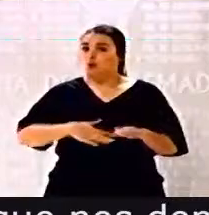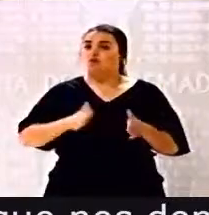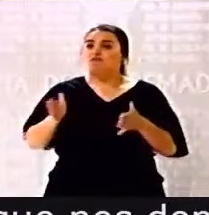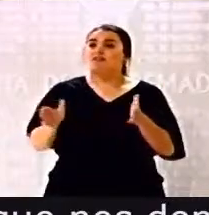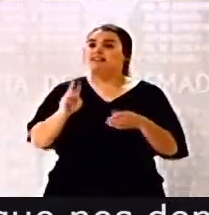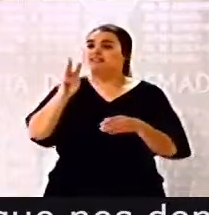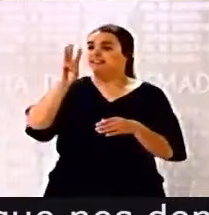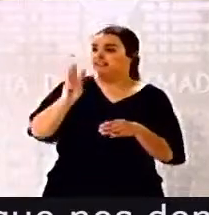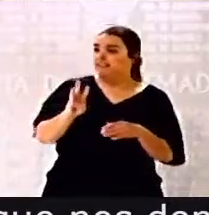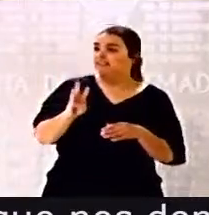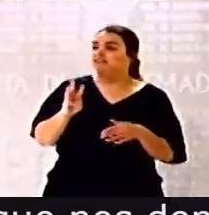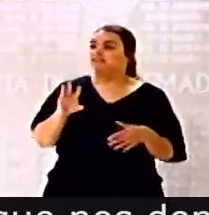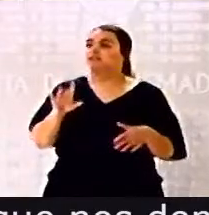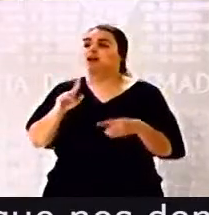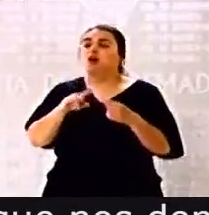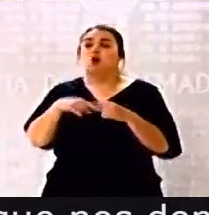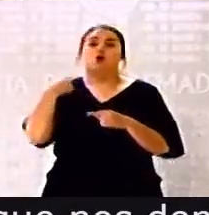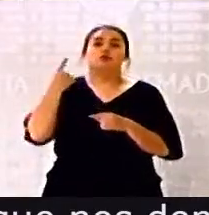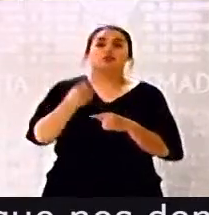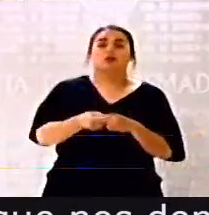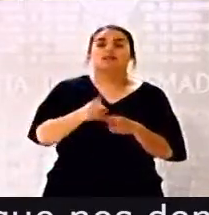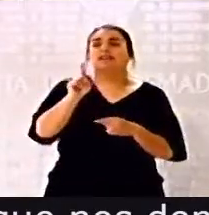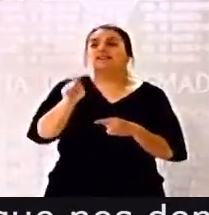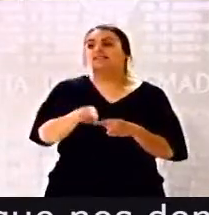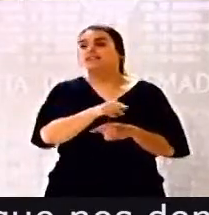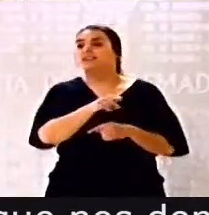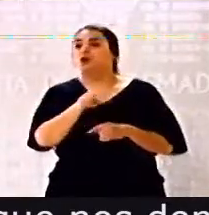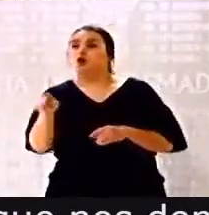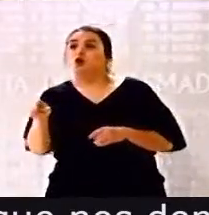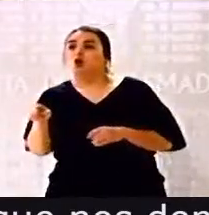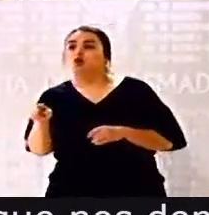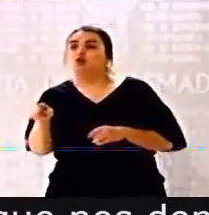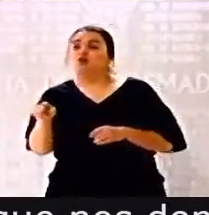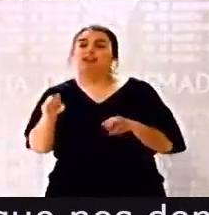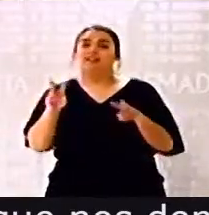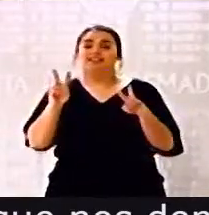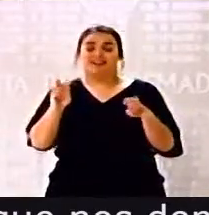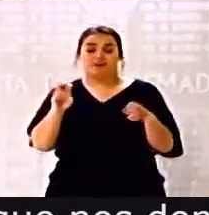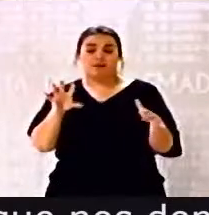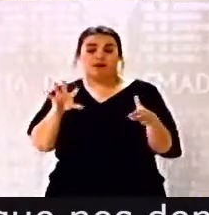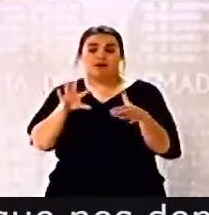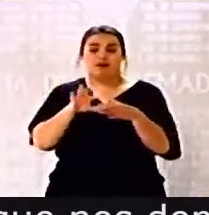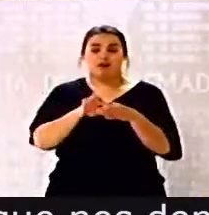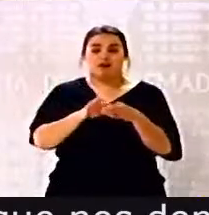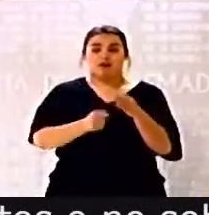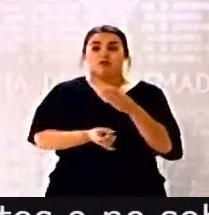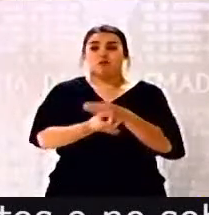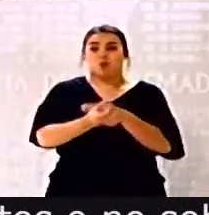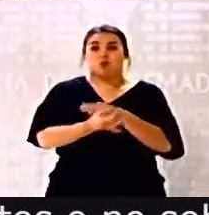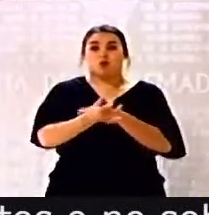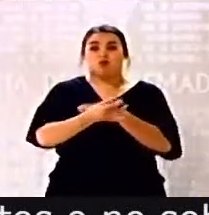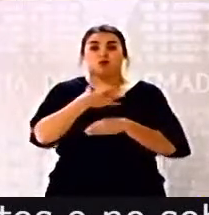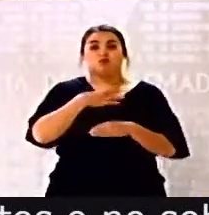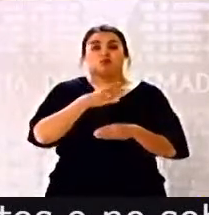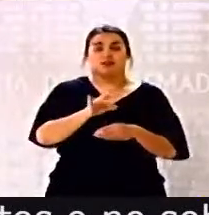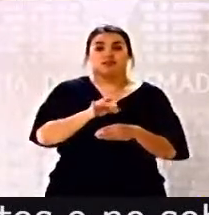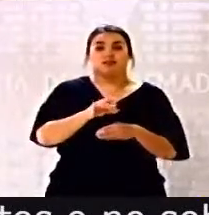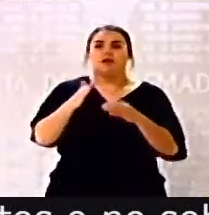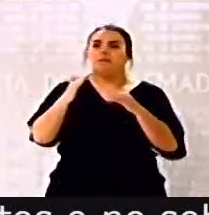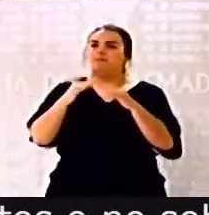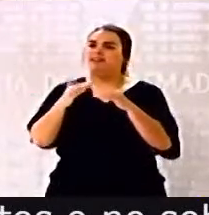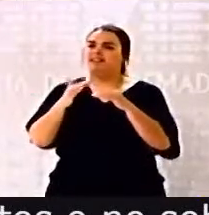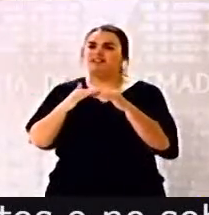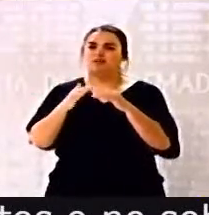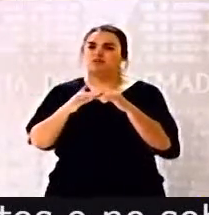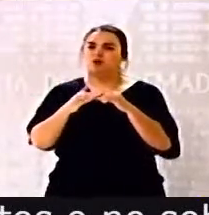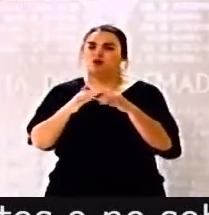3 tienen efectos o no tienen efectos sobre los nuevos casos que pudieran aparecer, al menos tenemos que